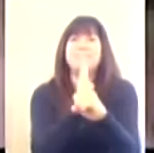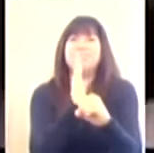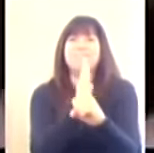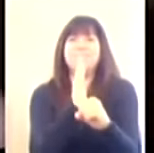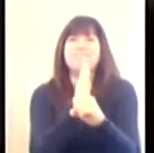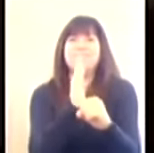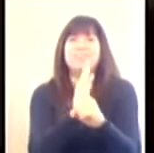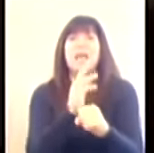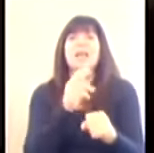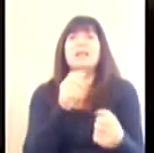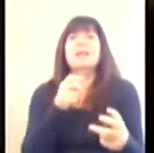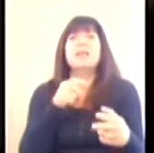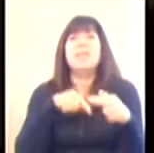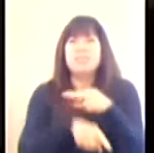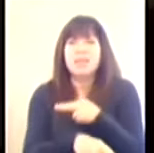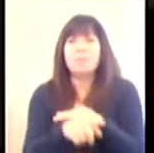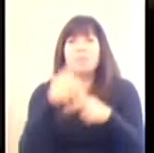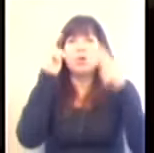así lograr